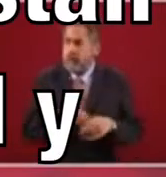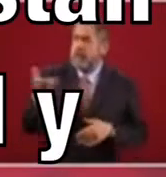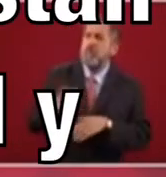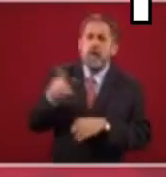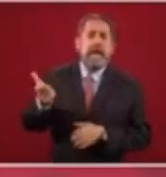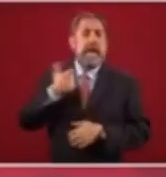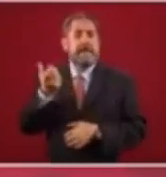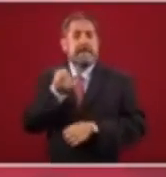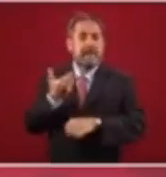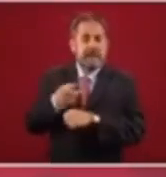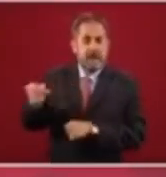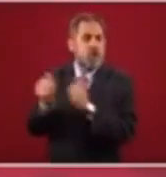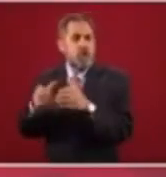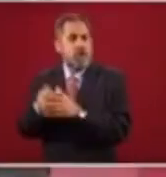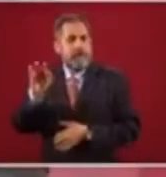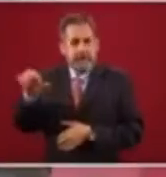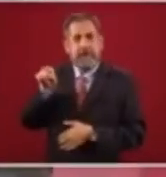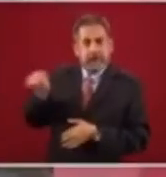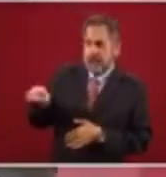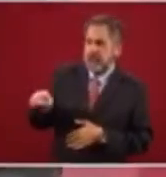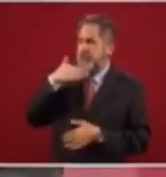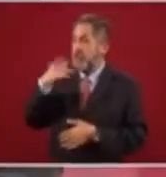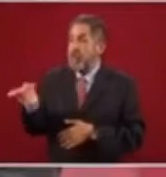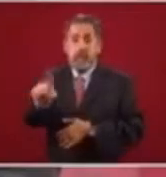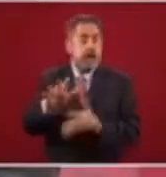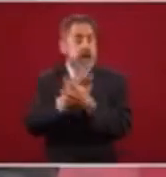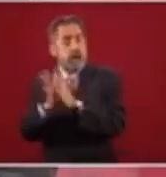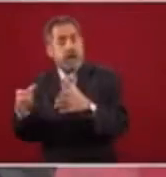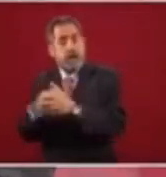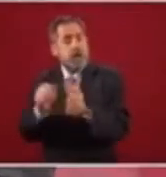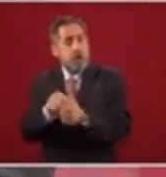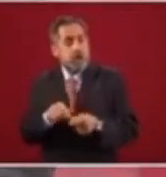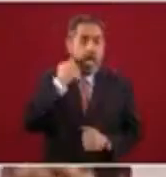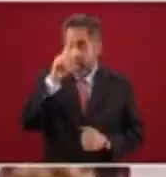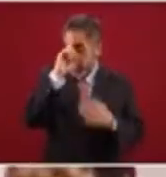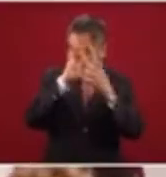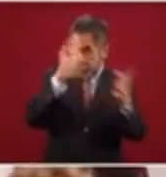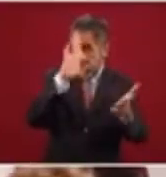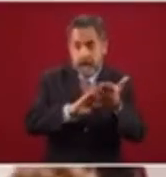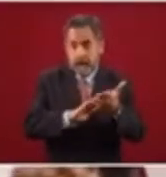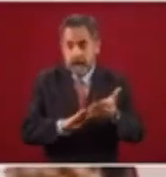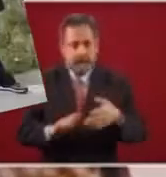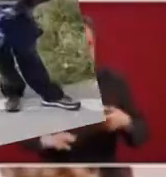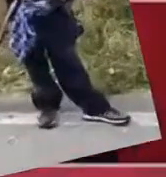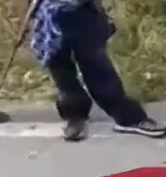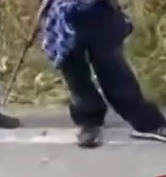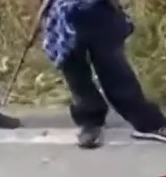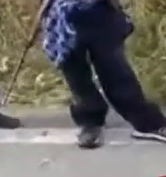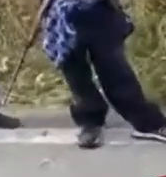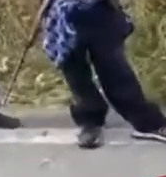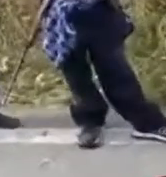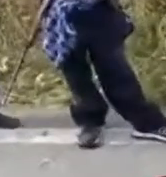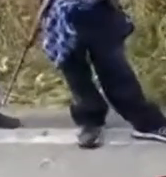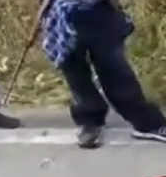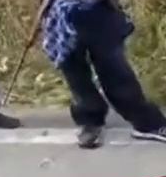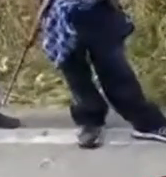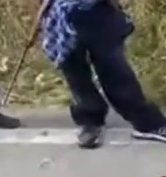Pública de Calderón estaba involucrado con la delincuencia. Y todo lo empiezan a